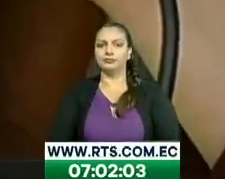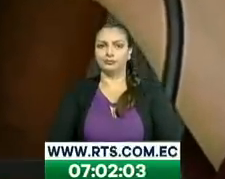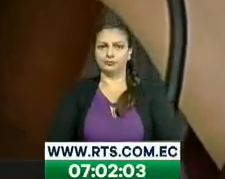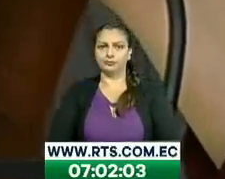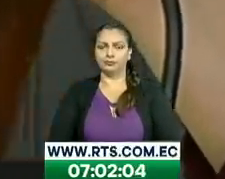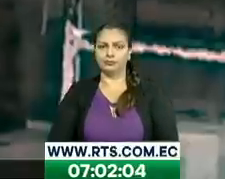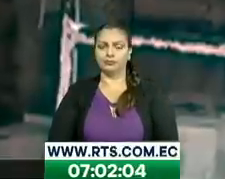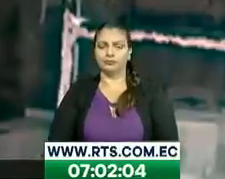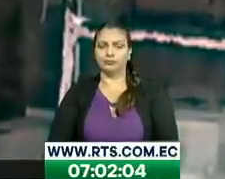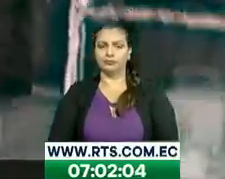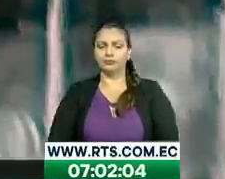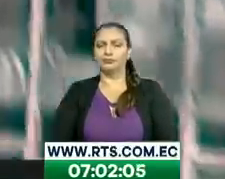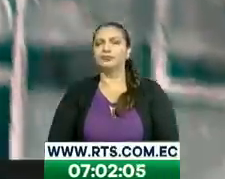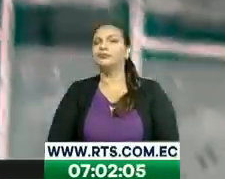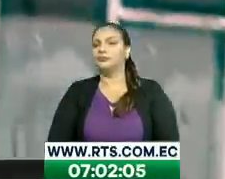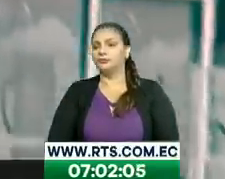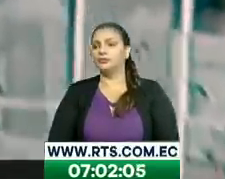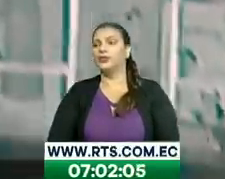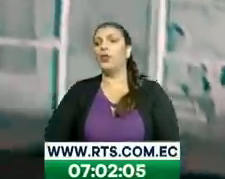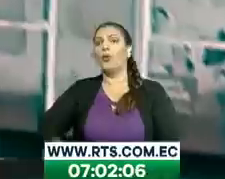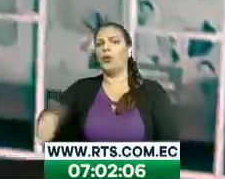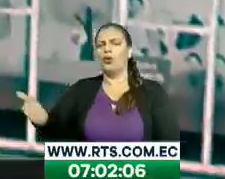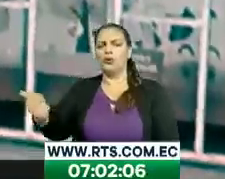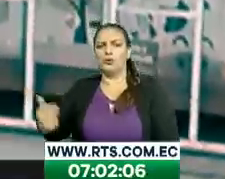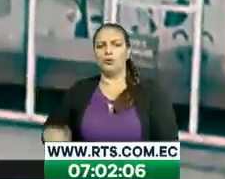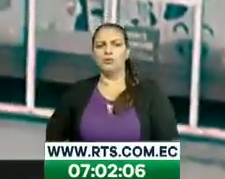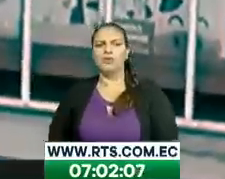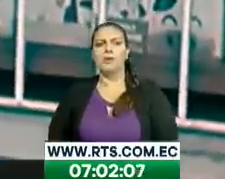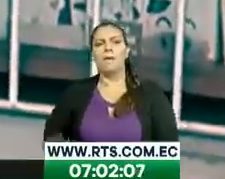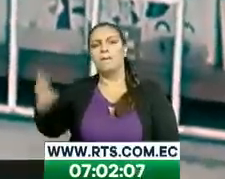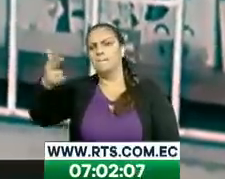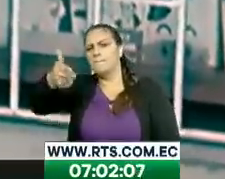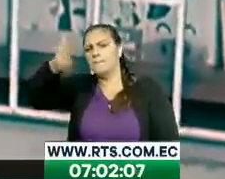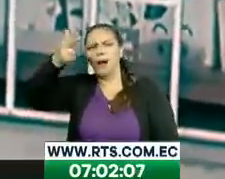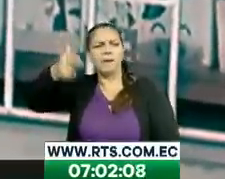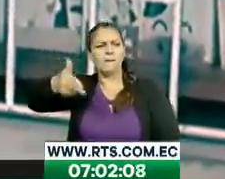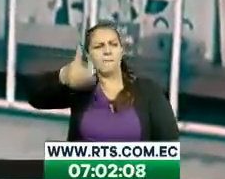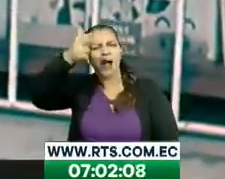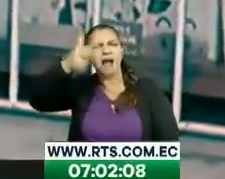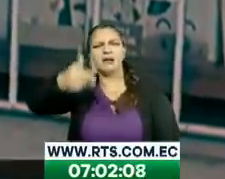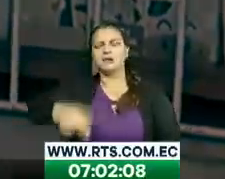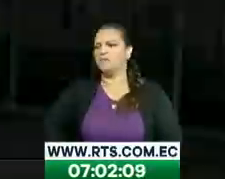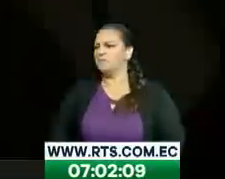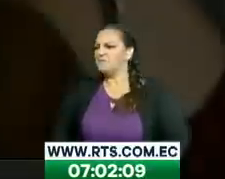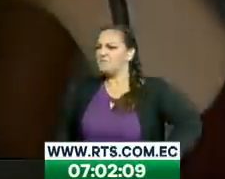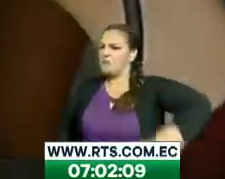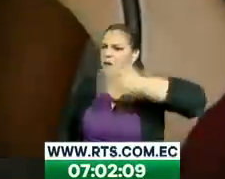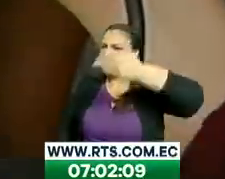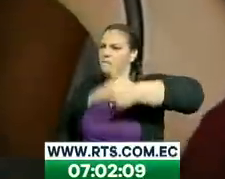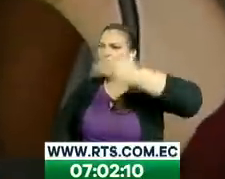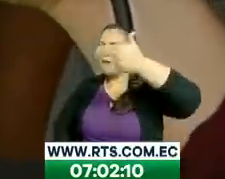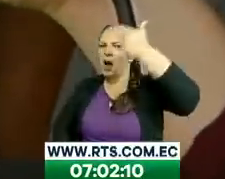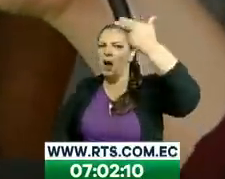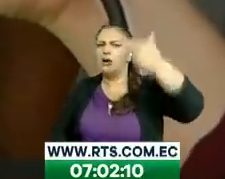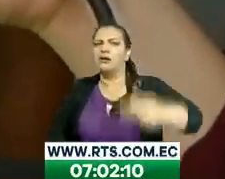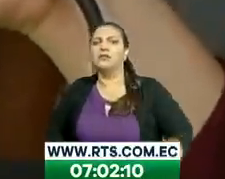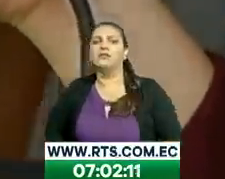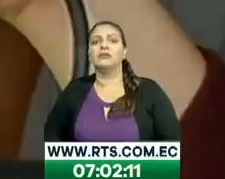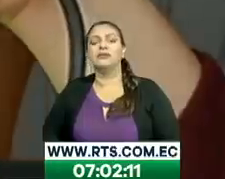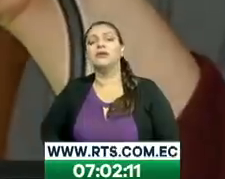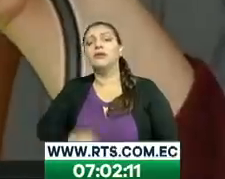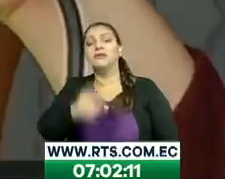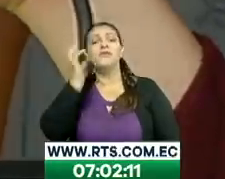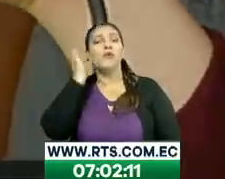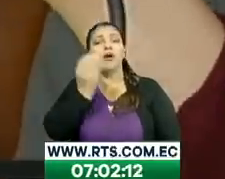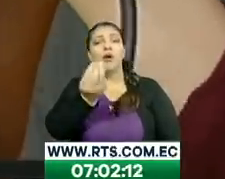sale teniendo a la niña y acomodando vamos ha salido respondiendo también que se ha salido saliendo al